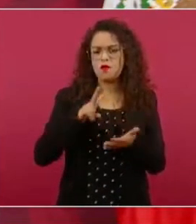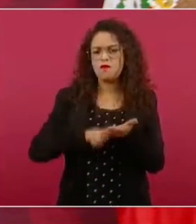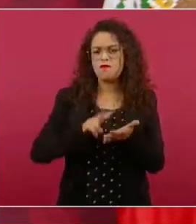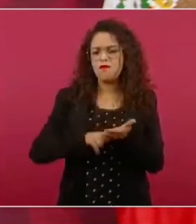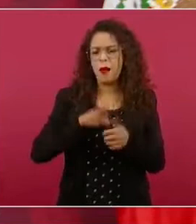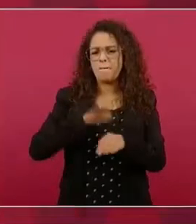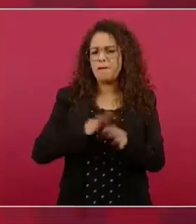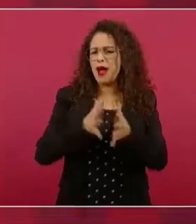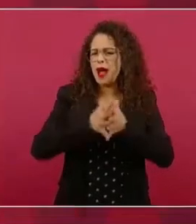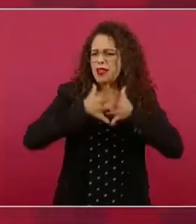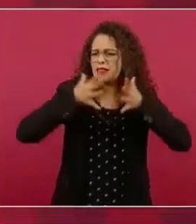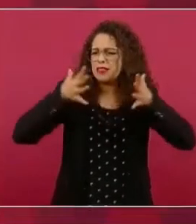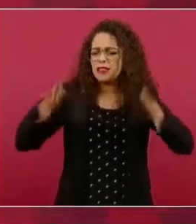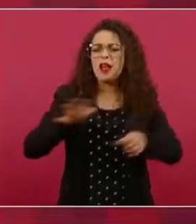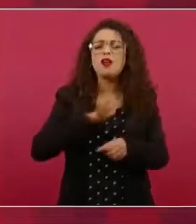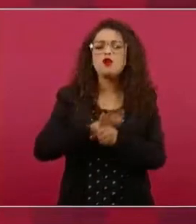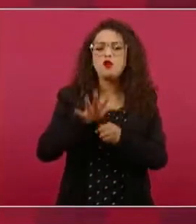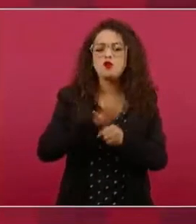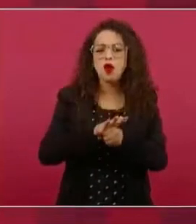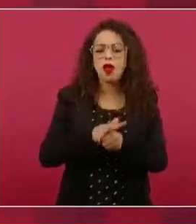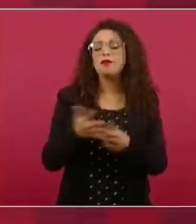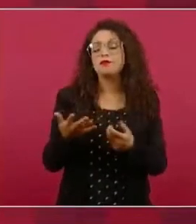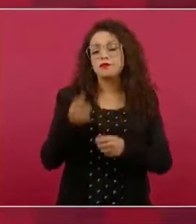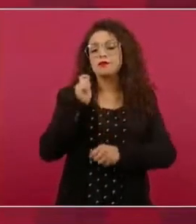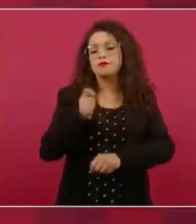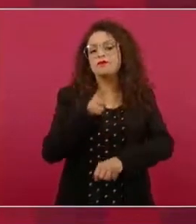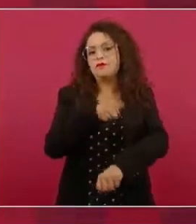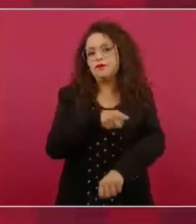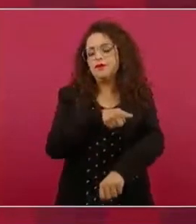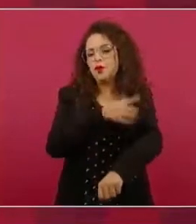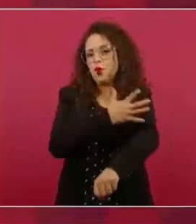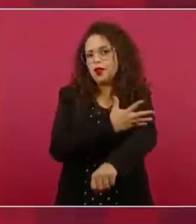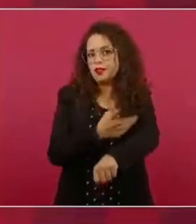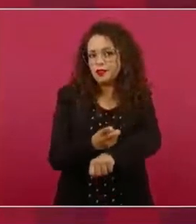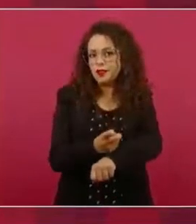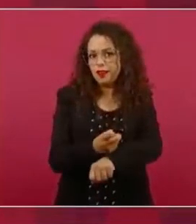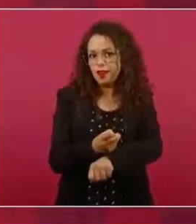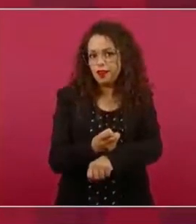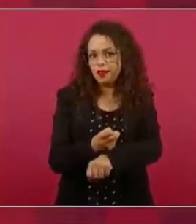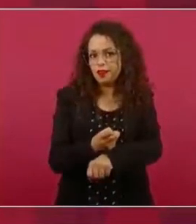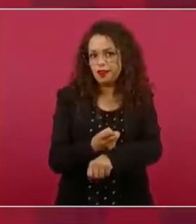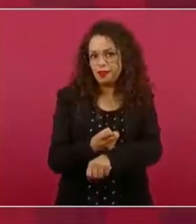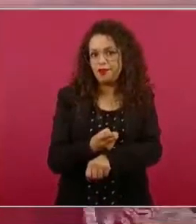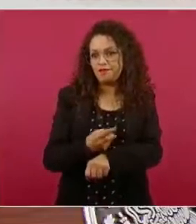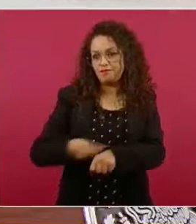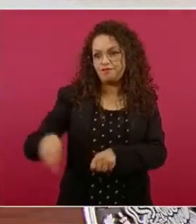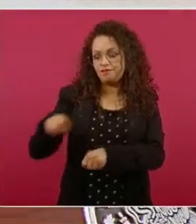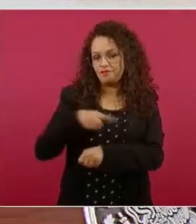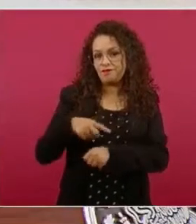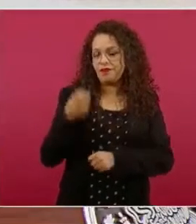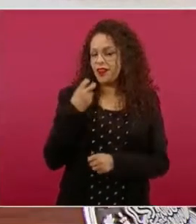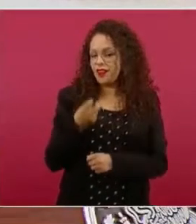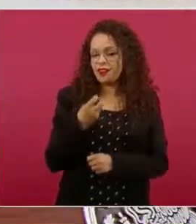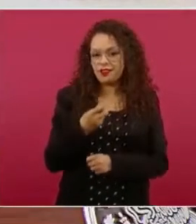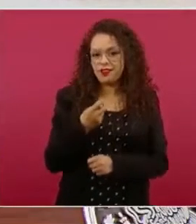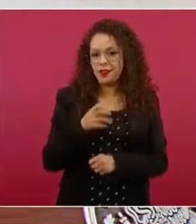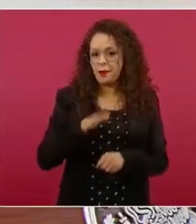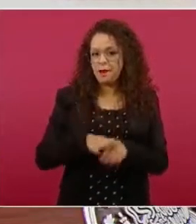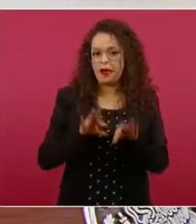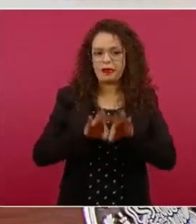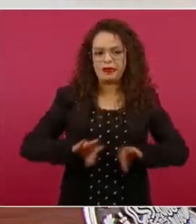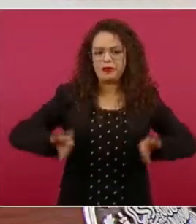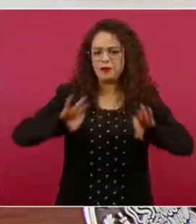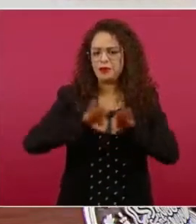pueblo. Y por eso estamos avanzando. Y por eso estoy optimista. Y además,